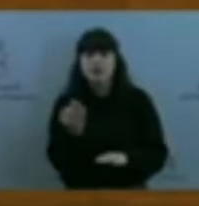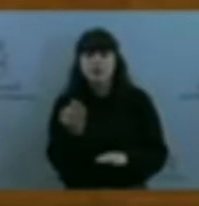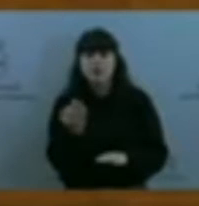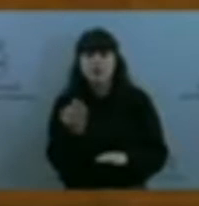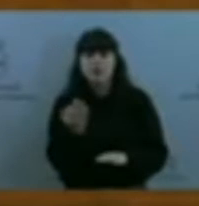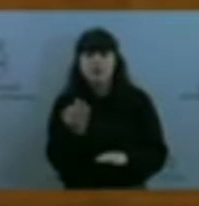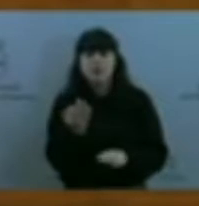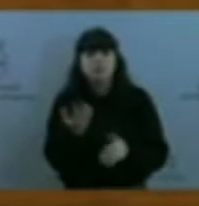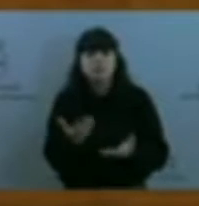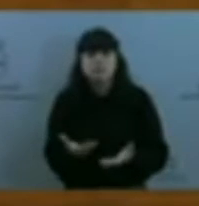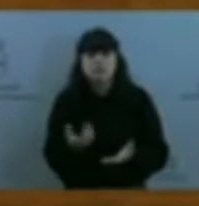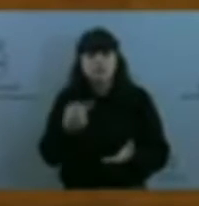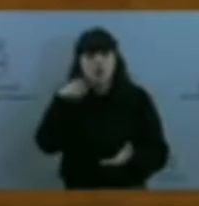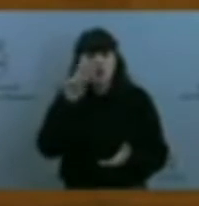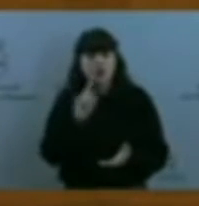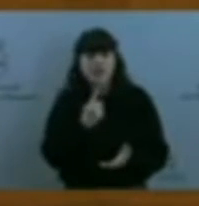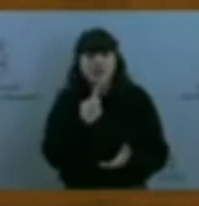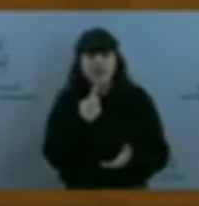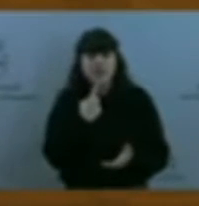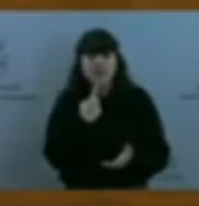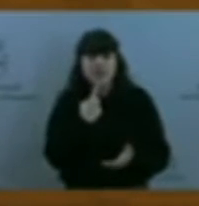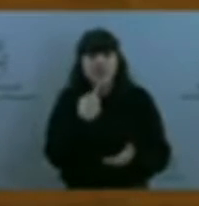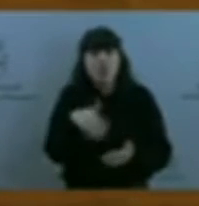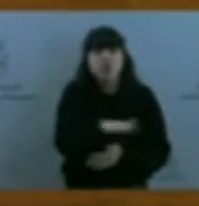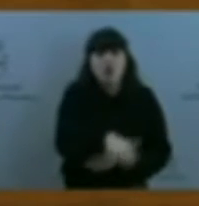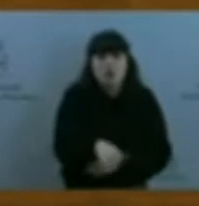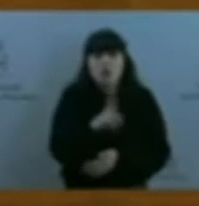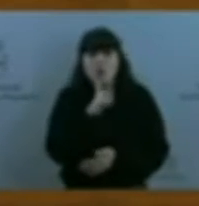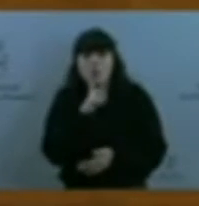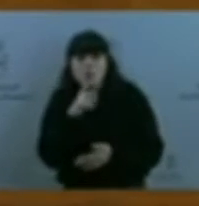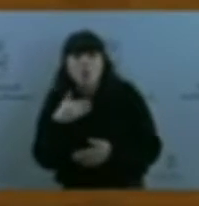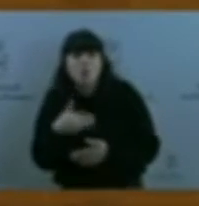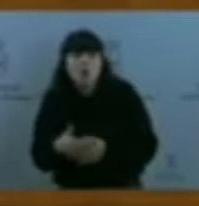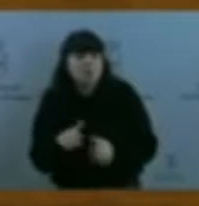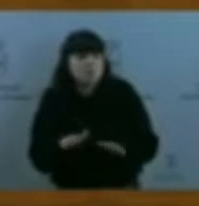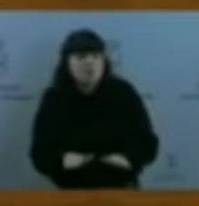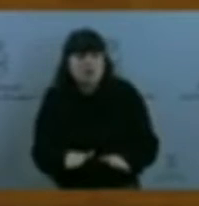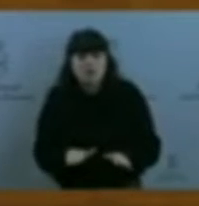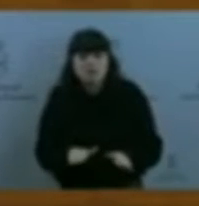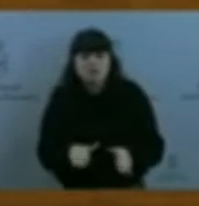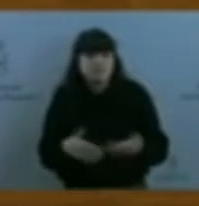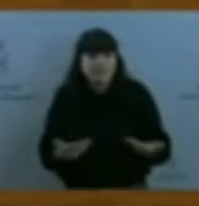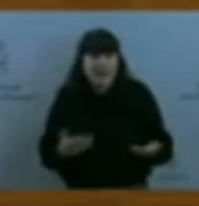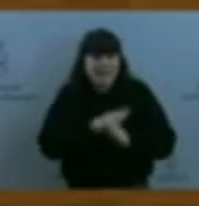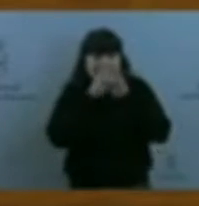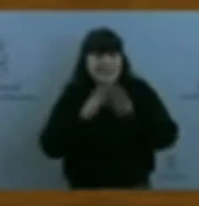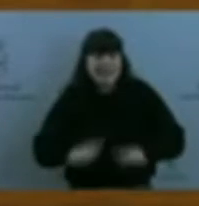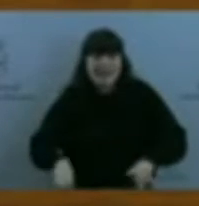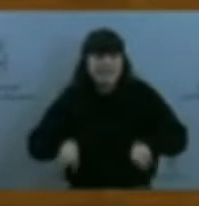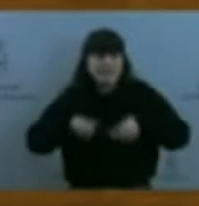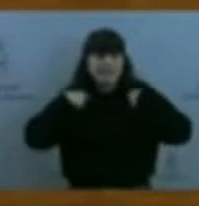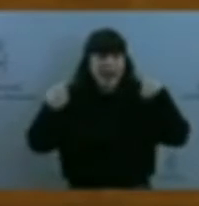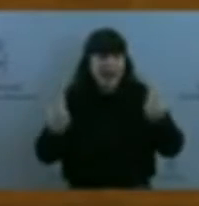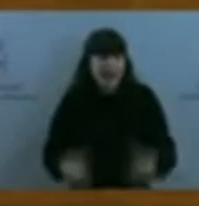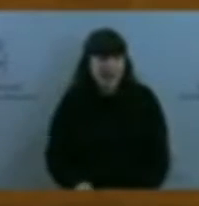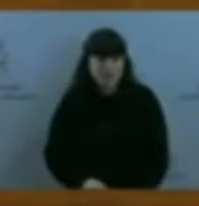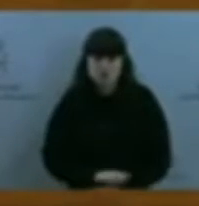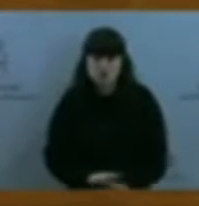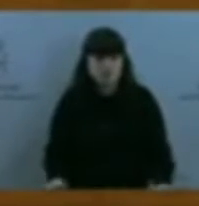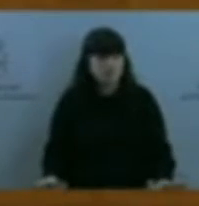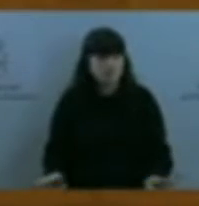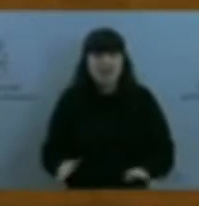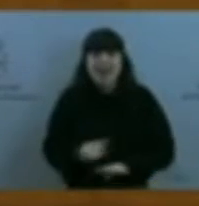no descarta recurrir a ellas. Conclusión, fracaso. El Gobierno de Asturias siempre ha negado que las peonadas, encubiertas